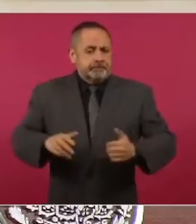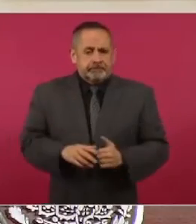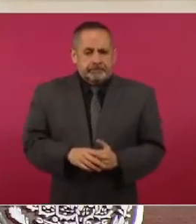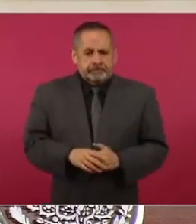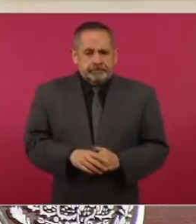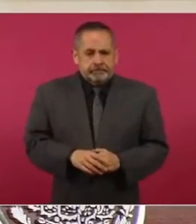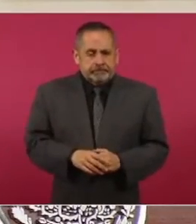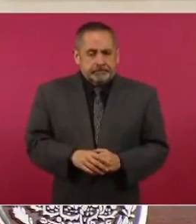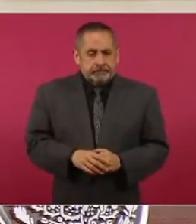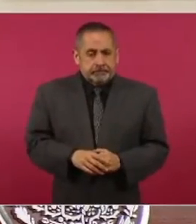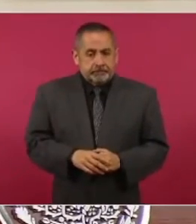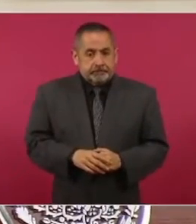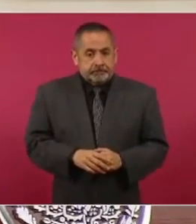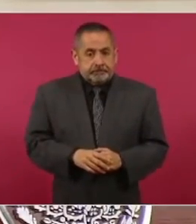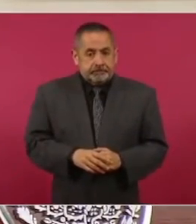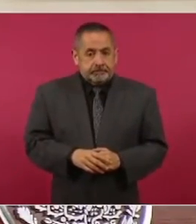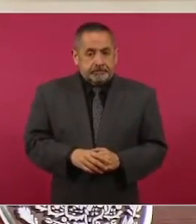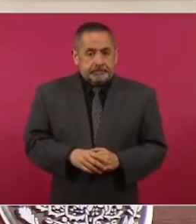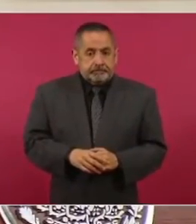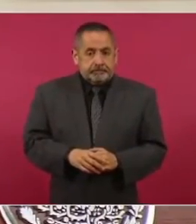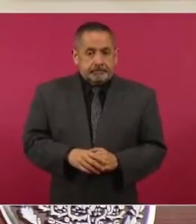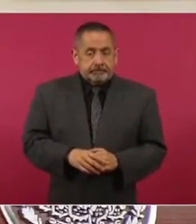la